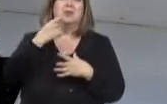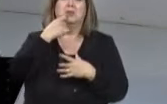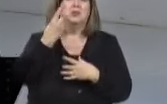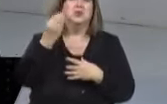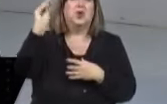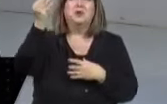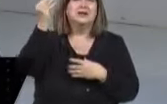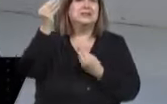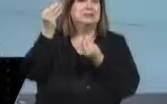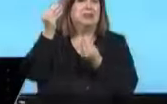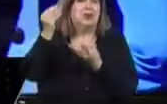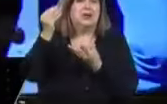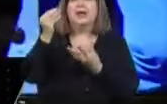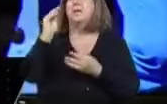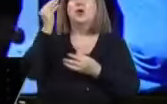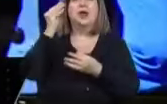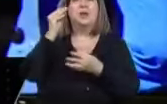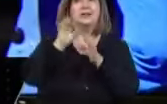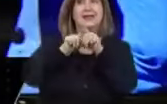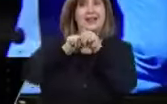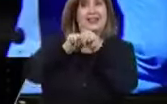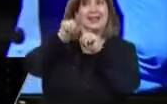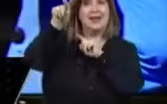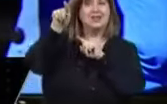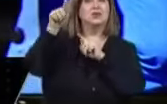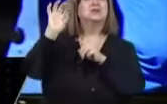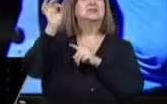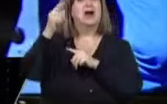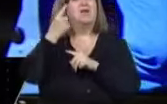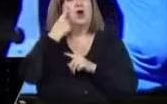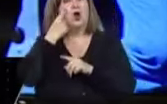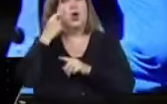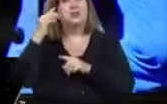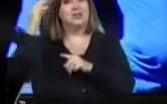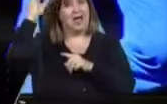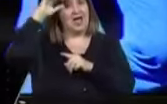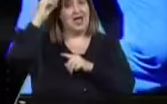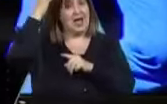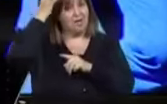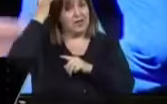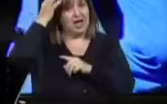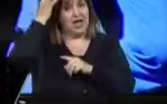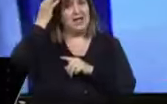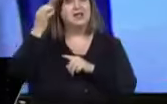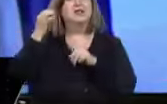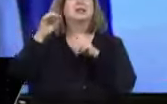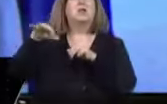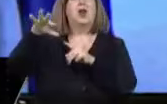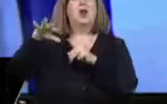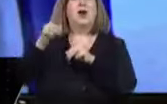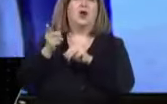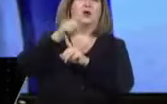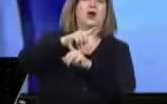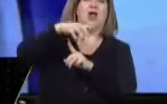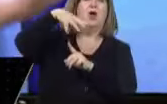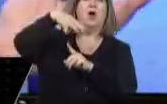Brasil? Porque Brasil tiene fuerte influencia en África. En África Occidental, no solamente, y también, por ejemplo, en Mozambique, del otro lado,